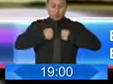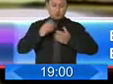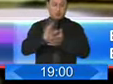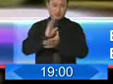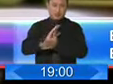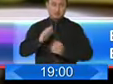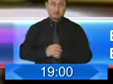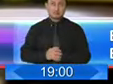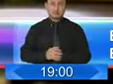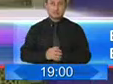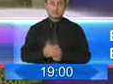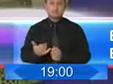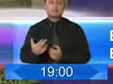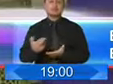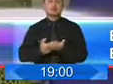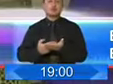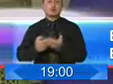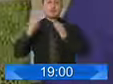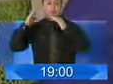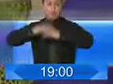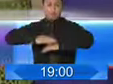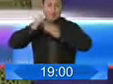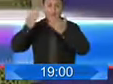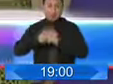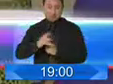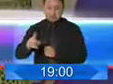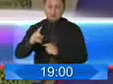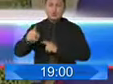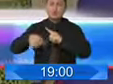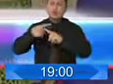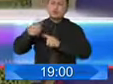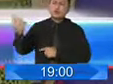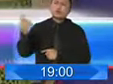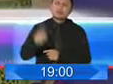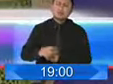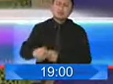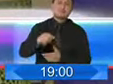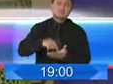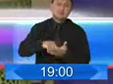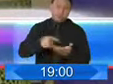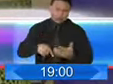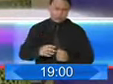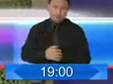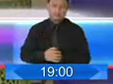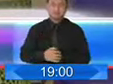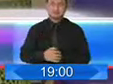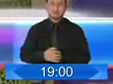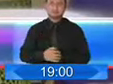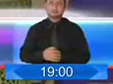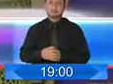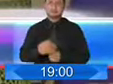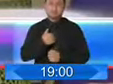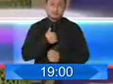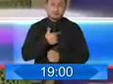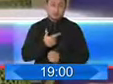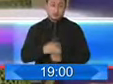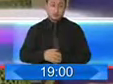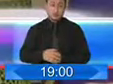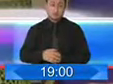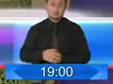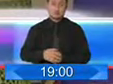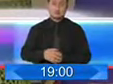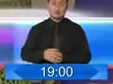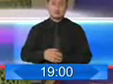en Panamá para analizar la fecha en la que volvería el expresidente Bucaram. Yo asumí la defensa de